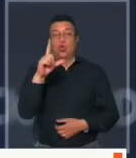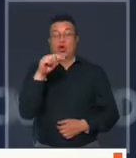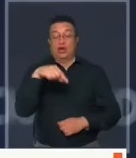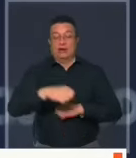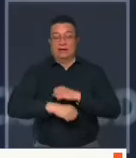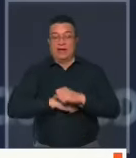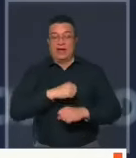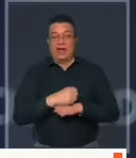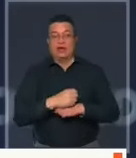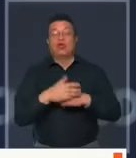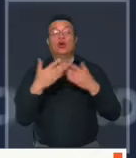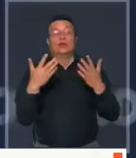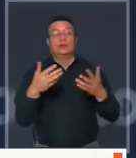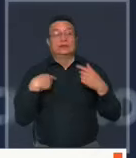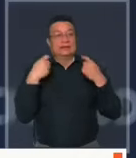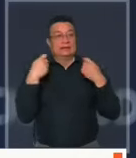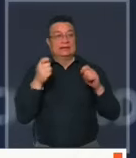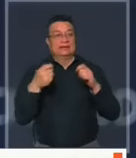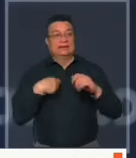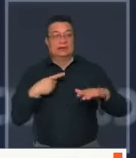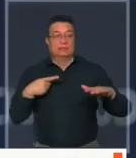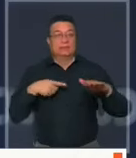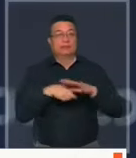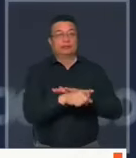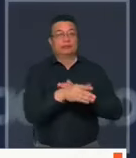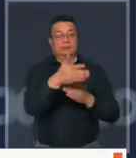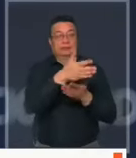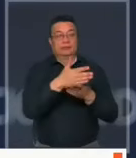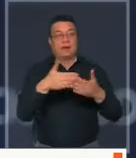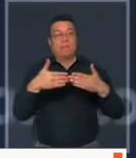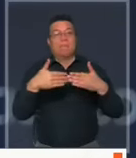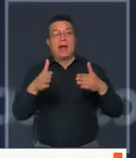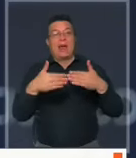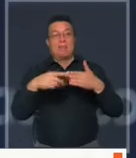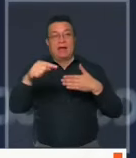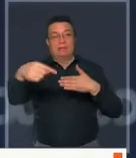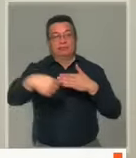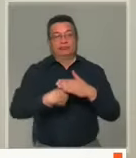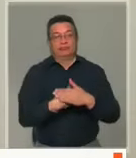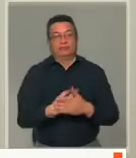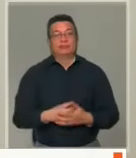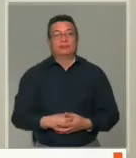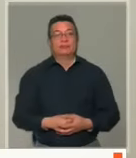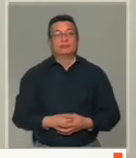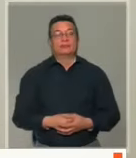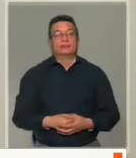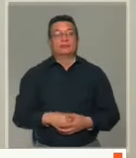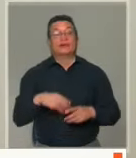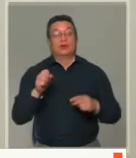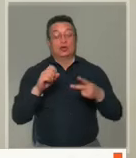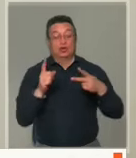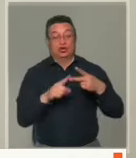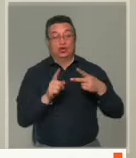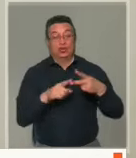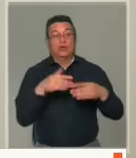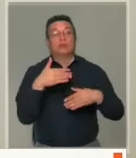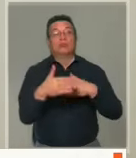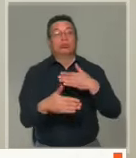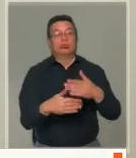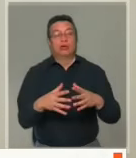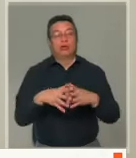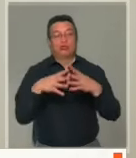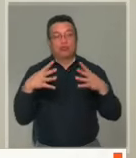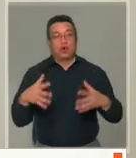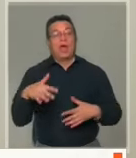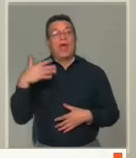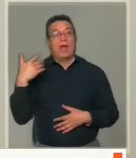año mientras intentaba ingresar por frontera con Panamá. Es una segunda etapa muy relevante